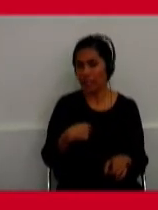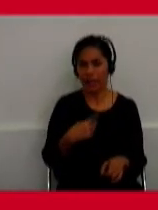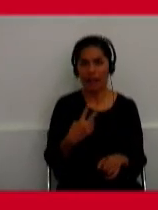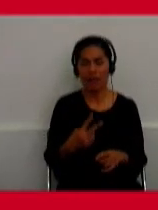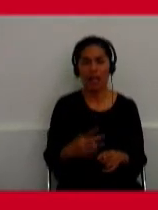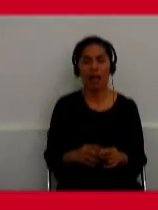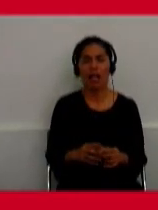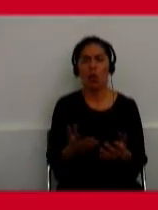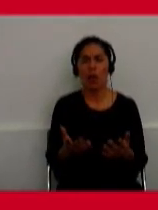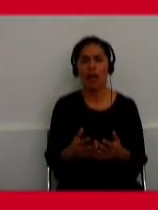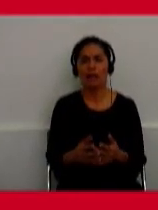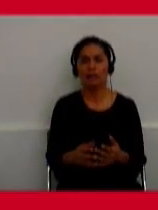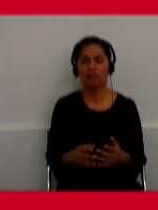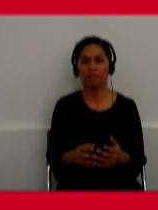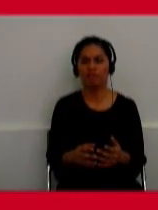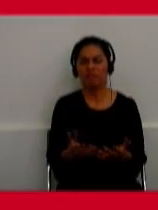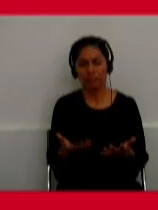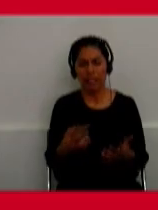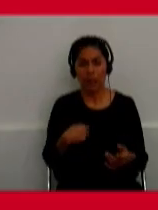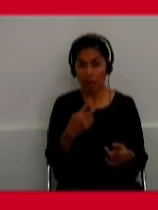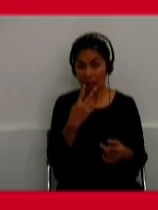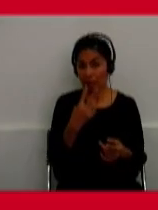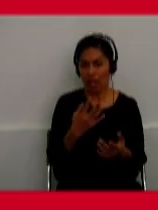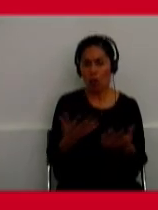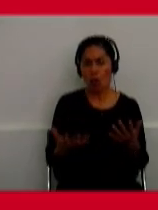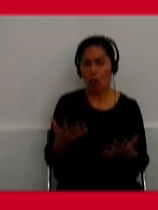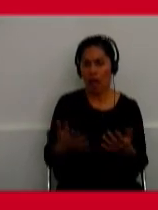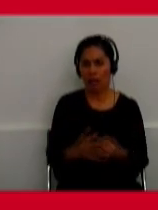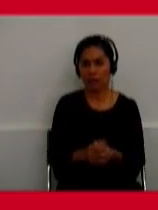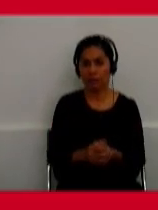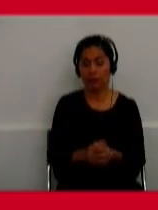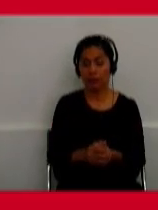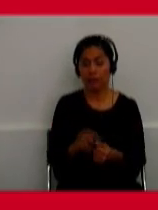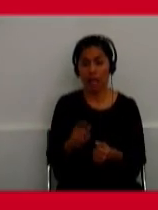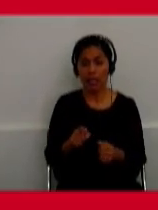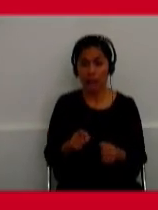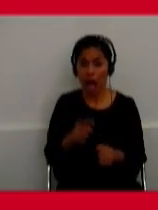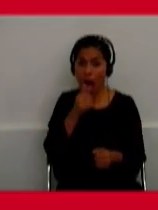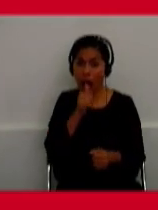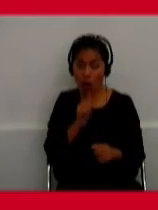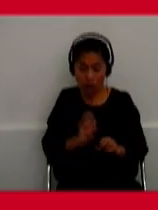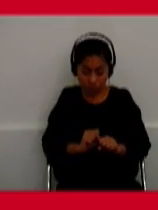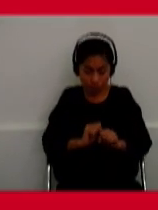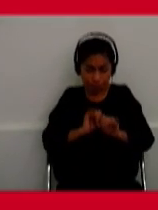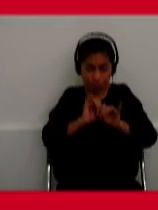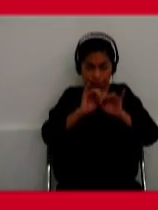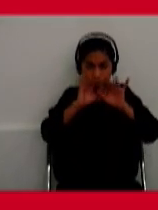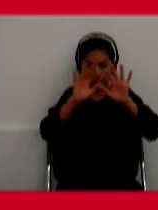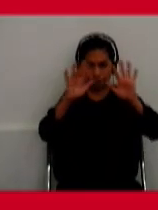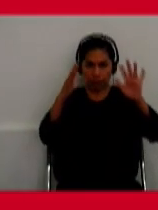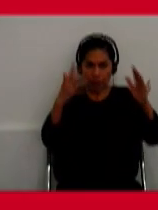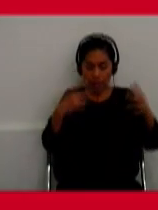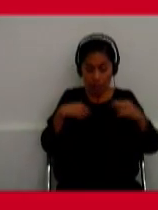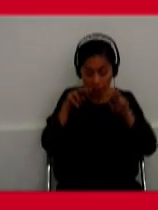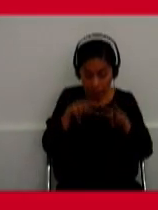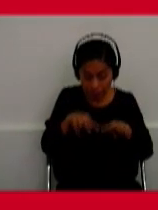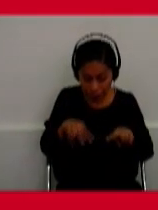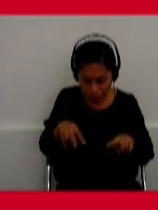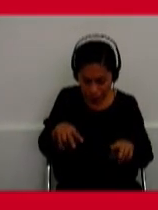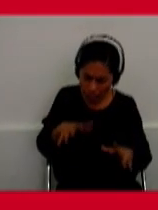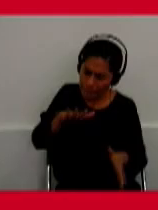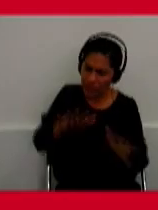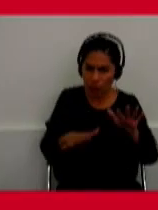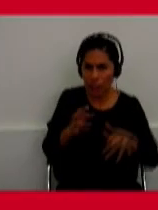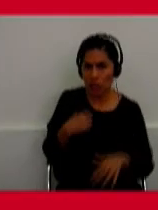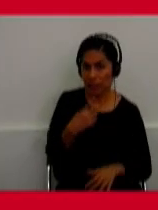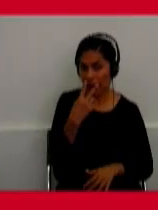Es importante. Nosotros tenemos que medir qué tan clara es el agua en el espesador. Normalmente buscamos entre 80 o